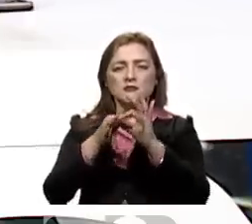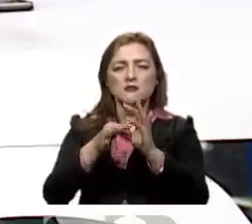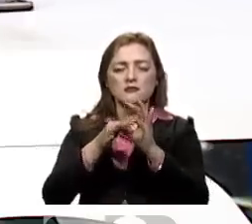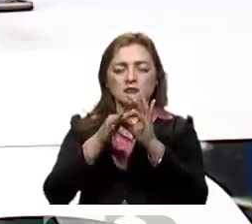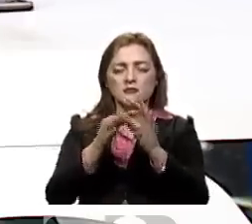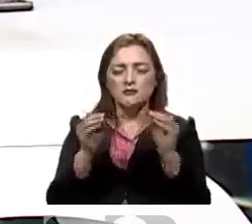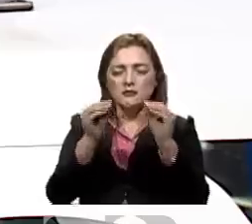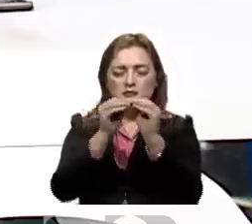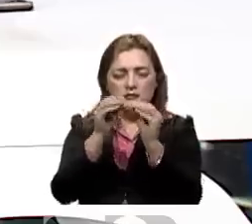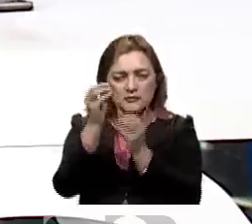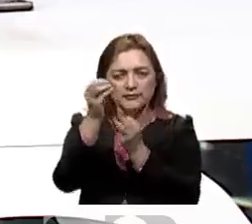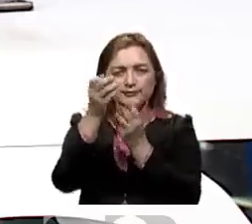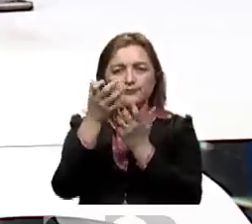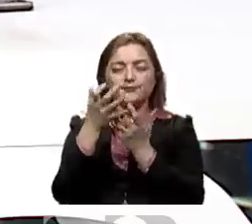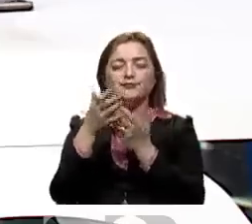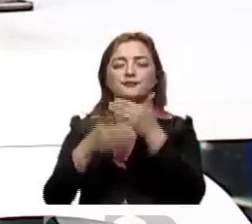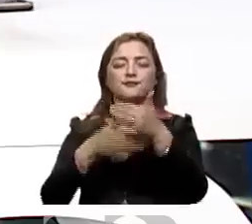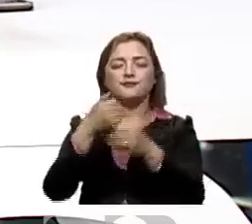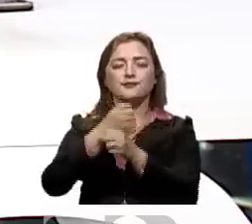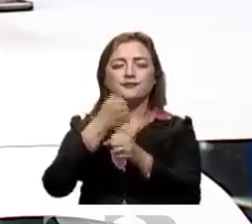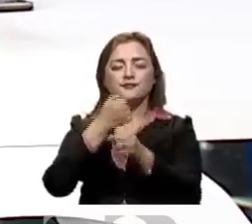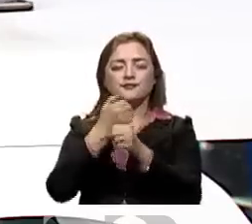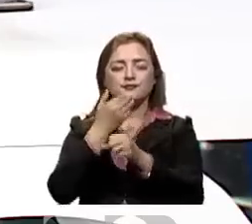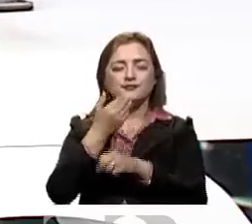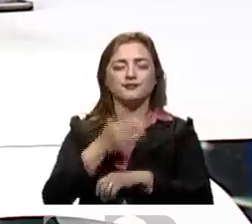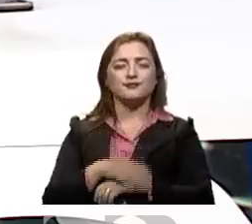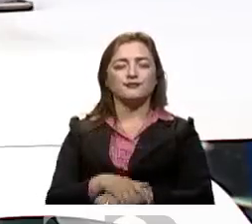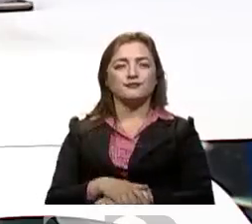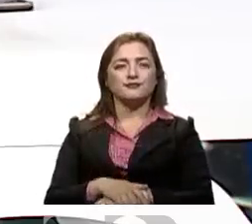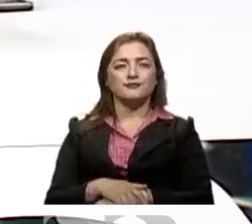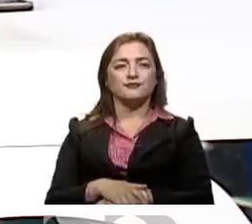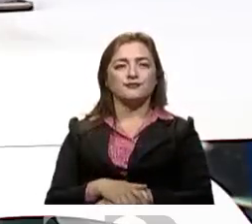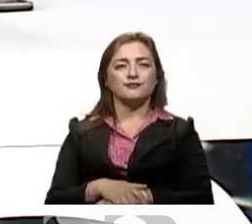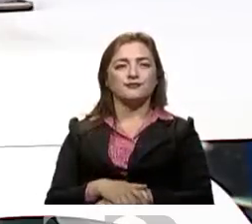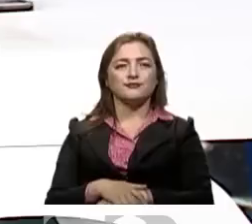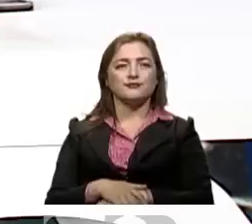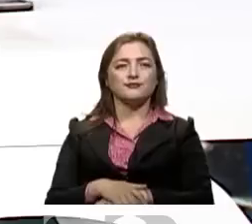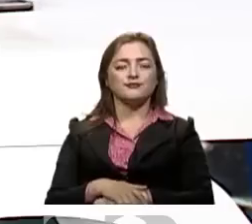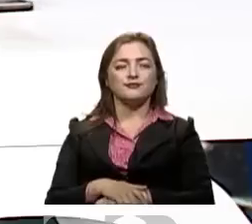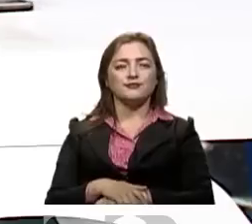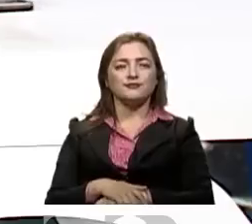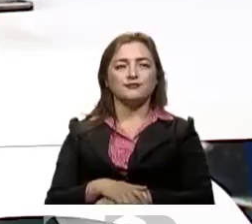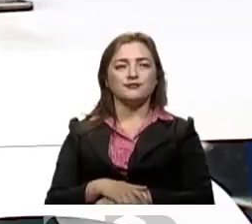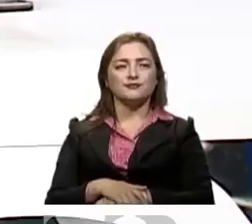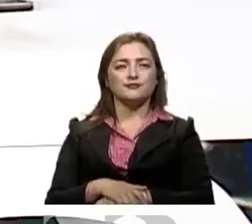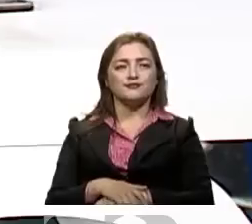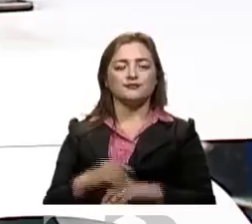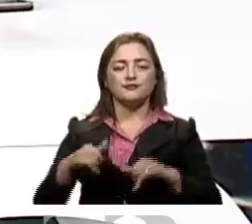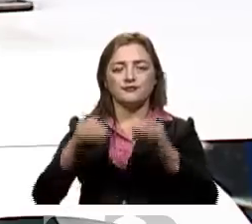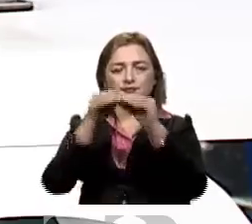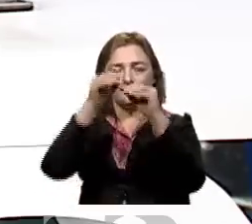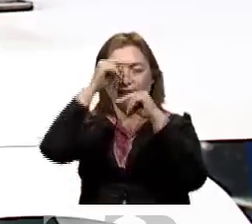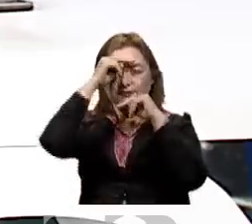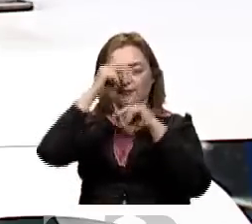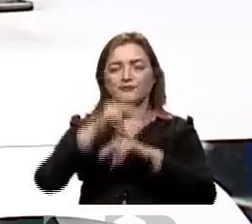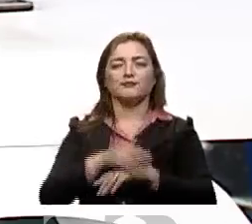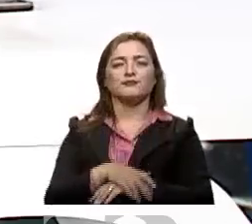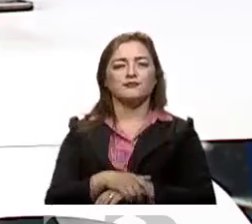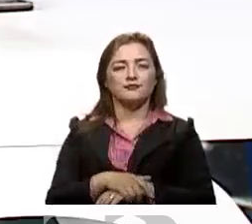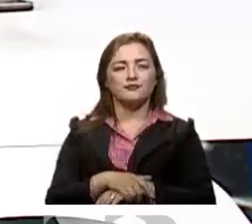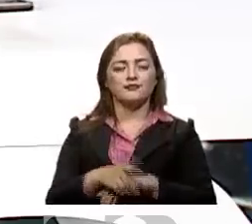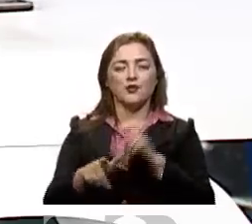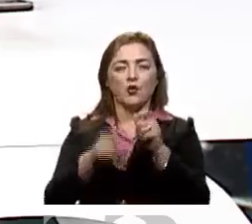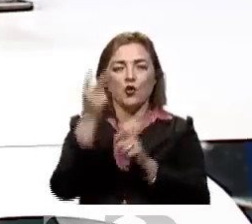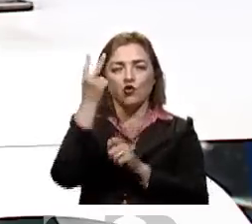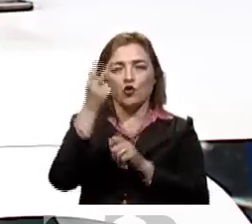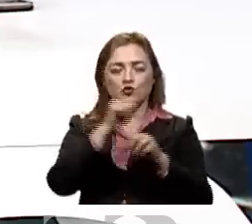nos informe cómo avanzan las labores que realiza al momento la Policía Nacional. Claro que sí. Por ahora vamos a continuar con más noticias y les contamos que dos